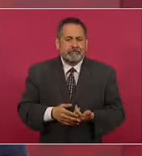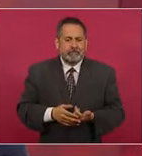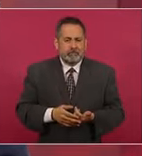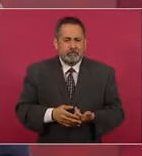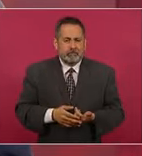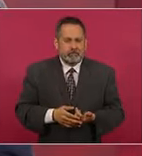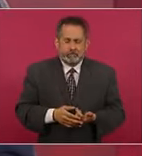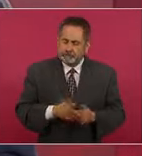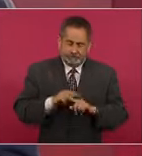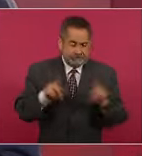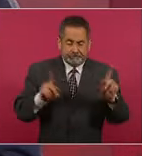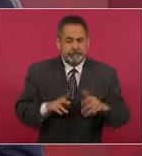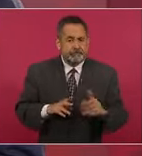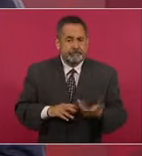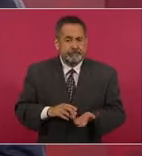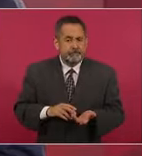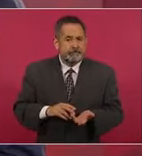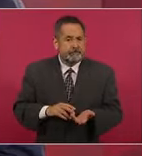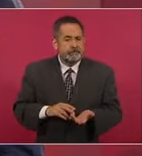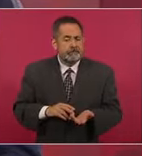no está